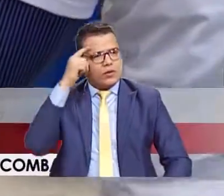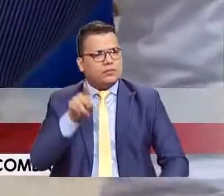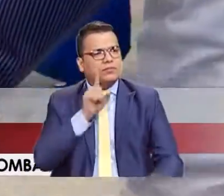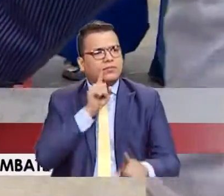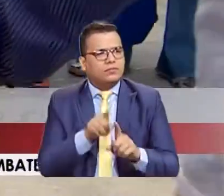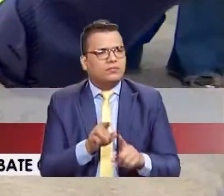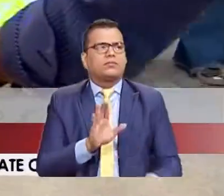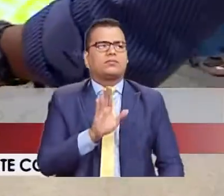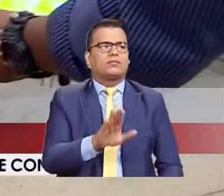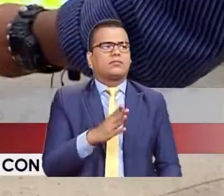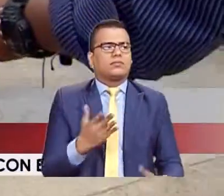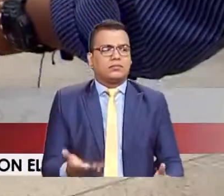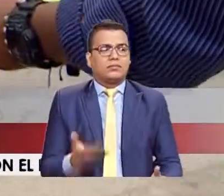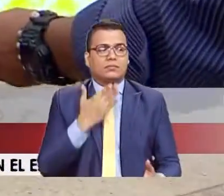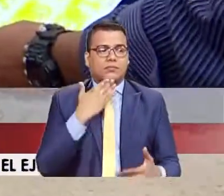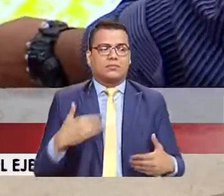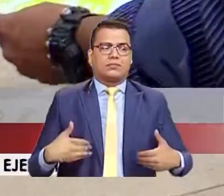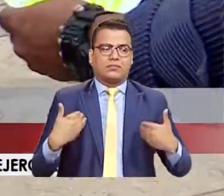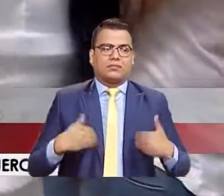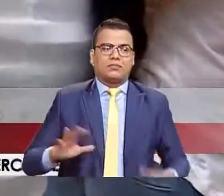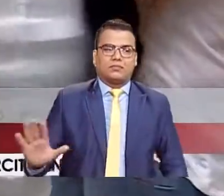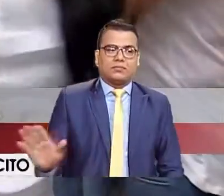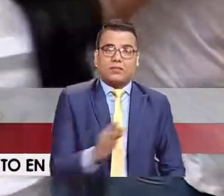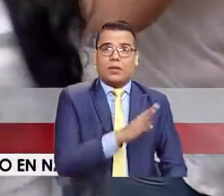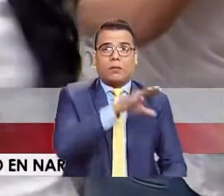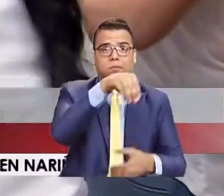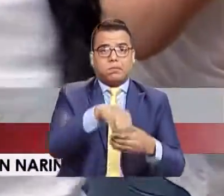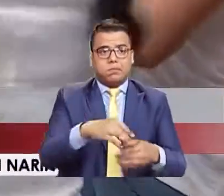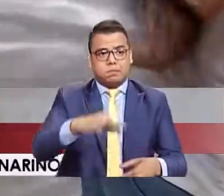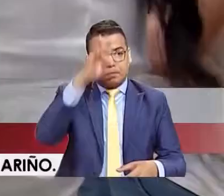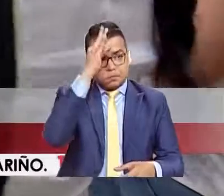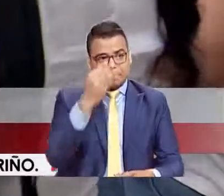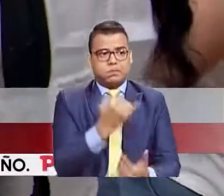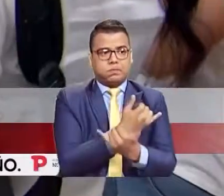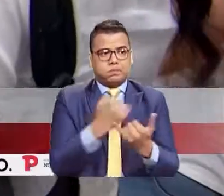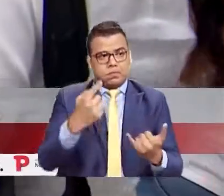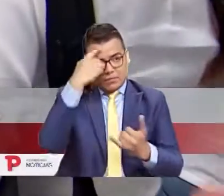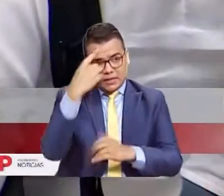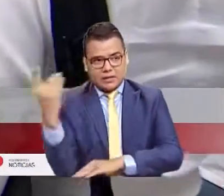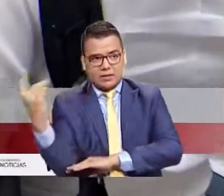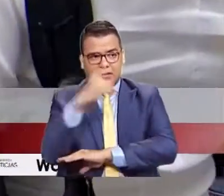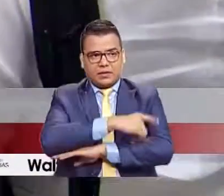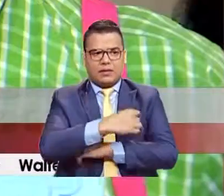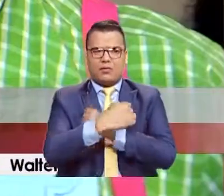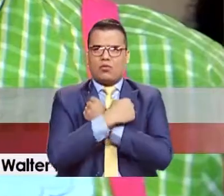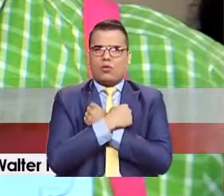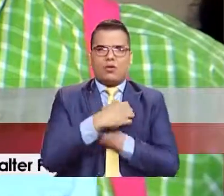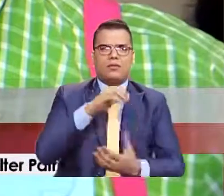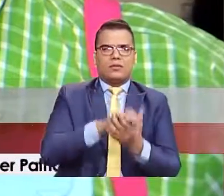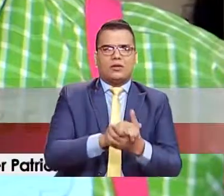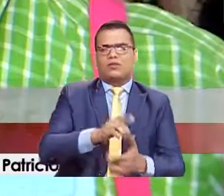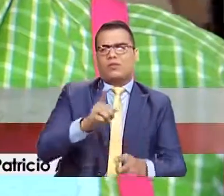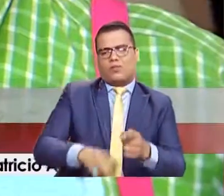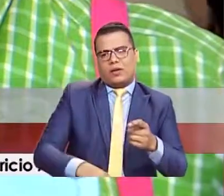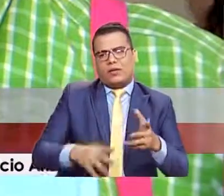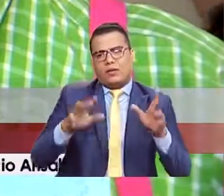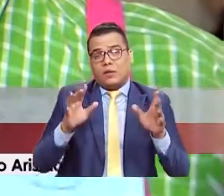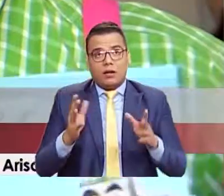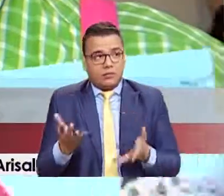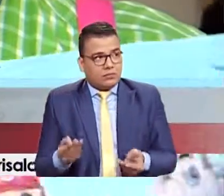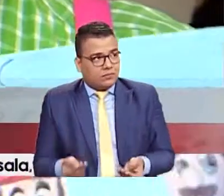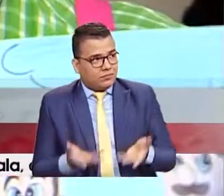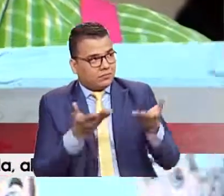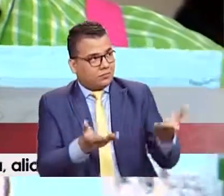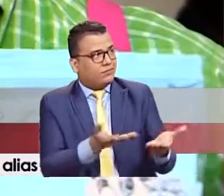rato agradable a quienes están en los hospitales y no pueden celebrar el día del amor y la amistad en un día tan especial como llamamos la amistad